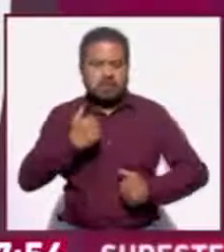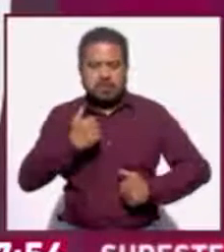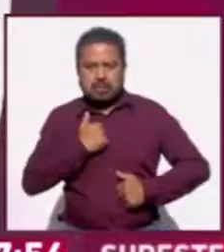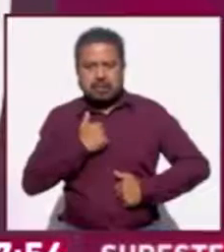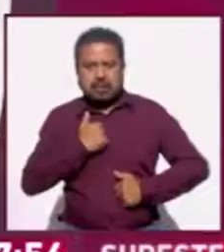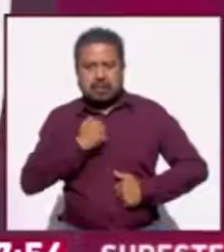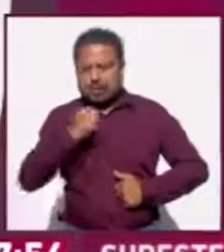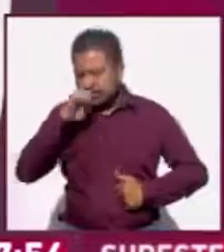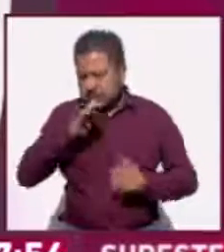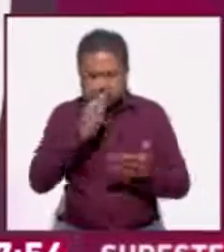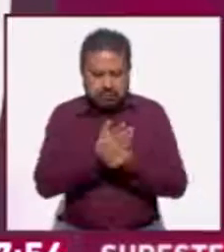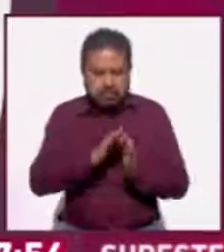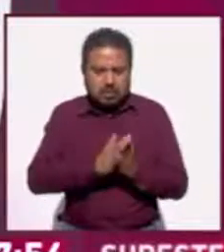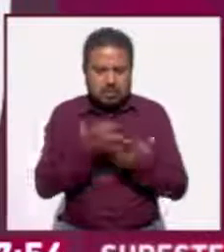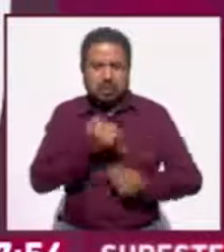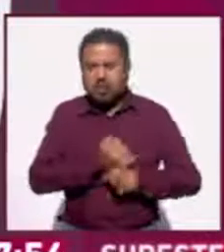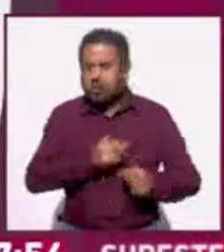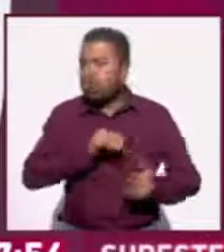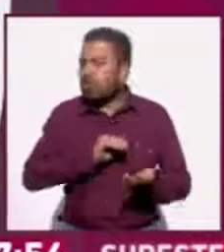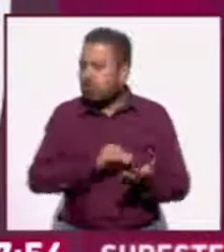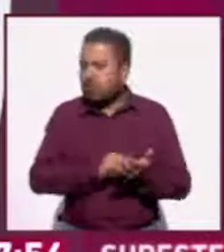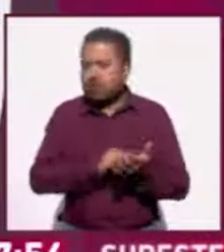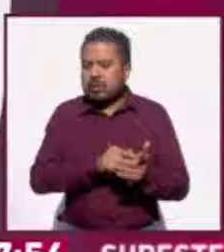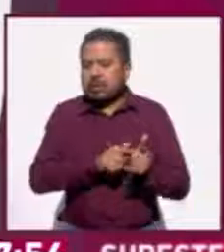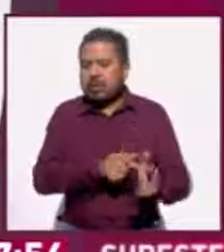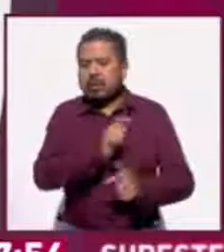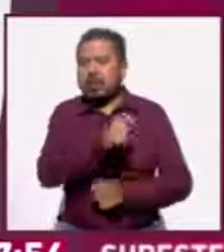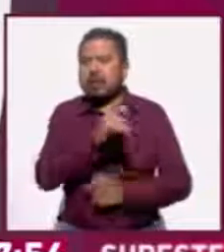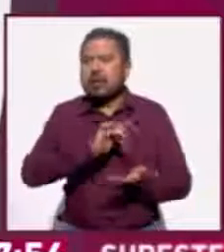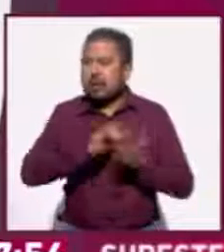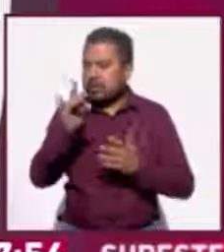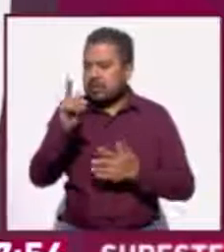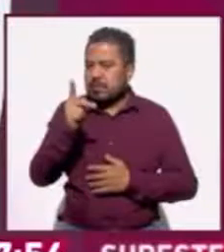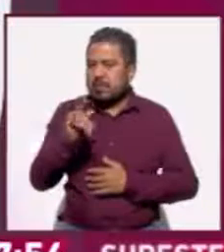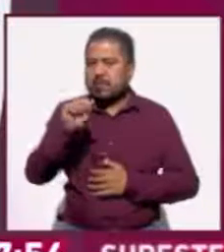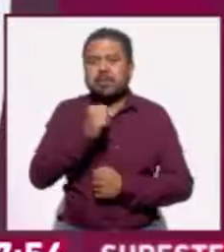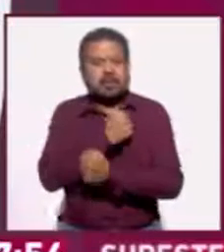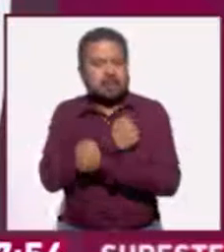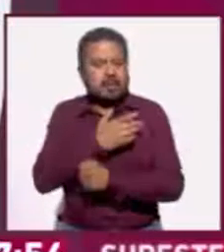militar. Expedientes abiertos, seguiremos el rumbo que tengan. Gracias, Paco, te mando un